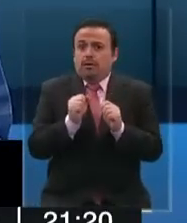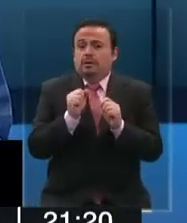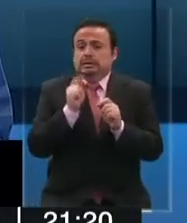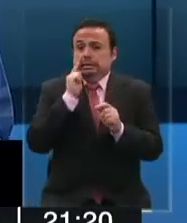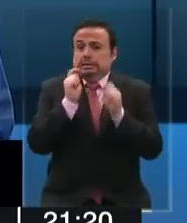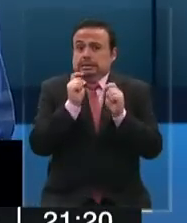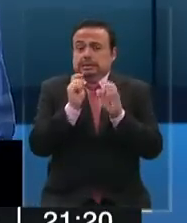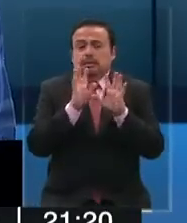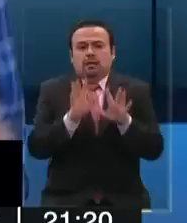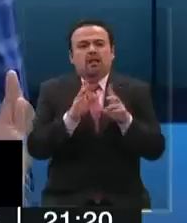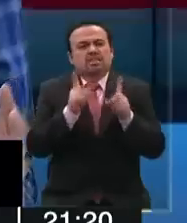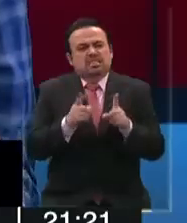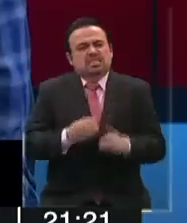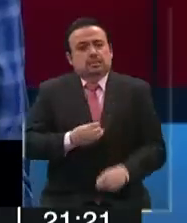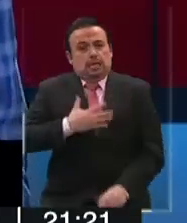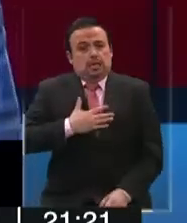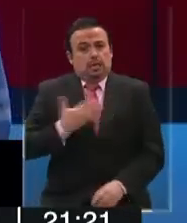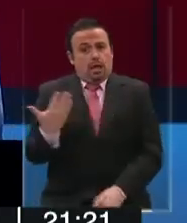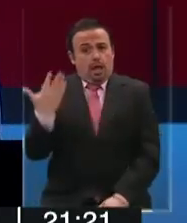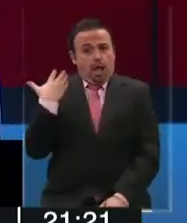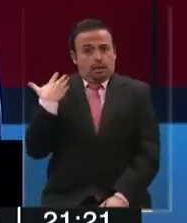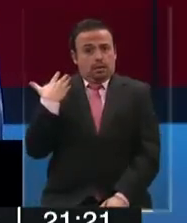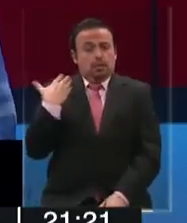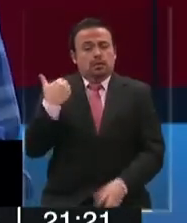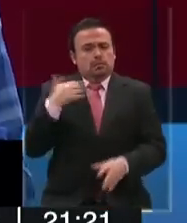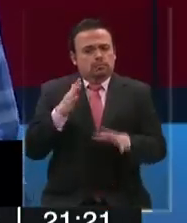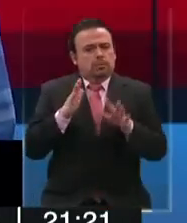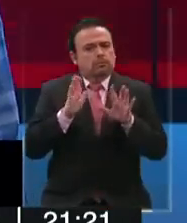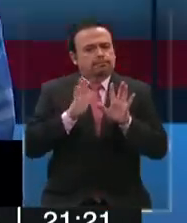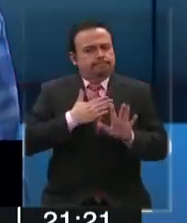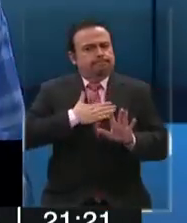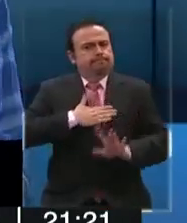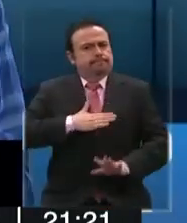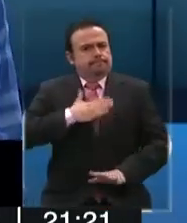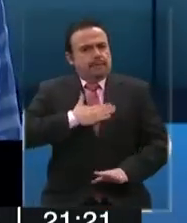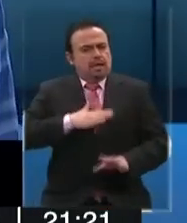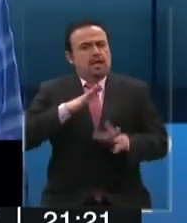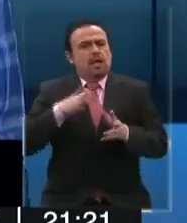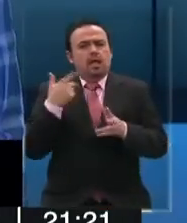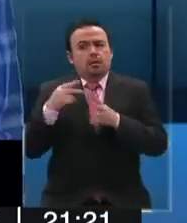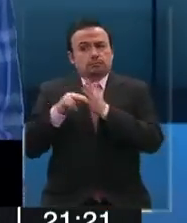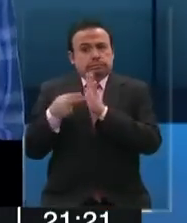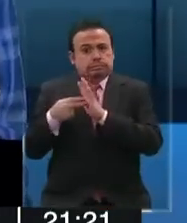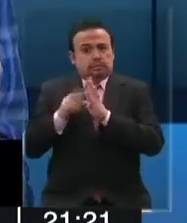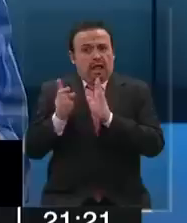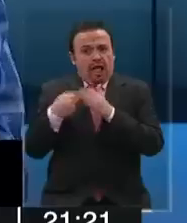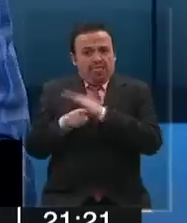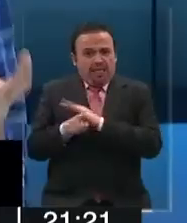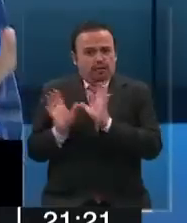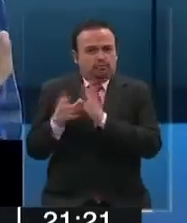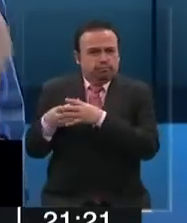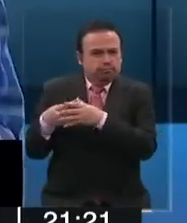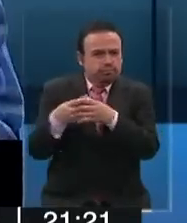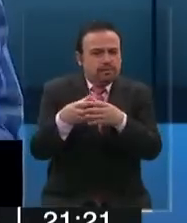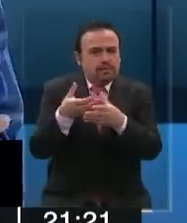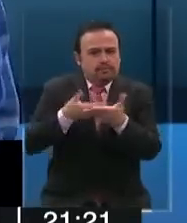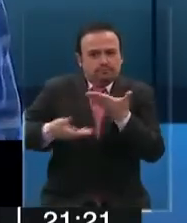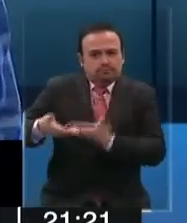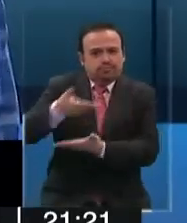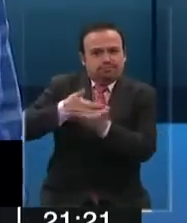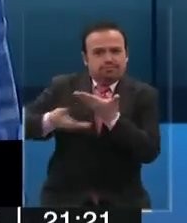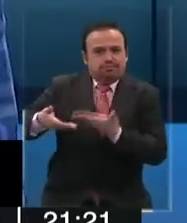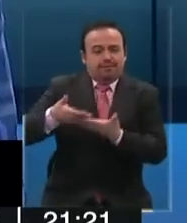ser capaces como lo hemos sido en el pasado de superar las dificultades que entraña la